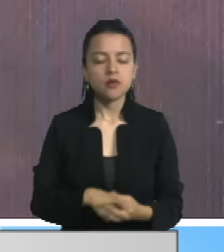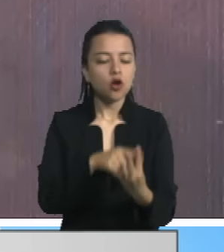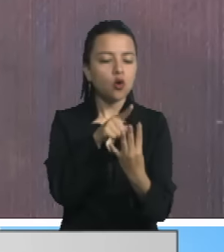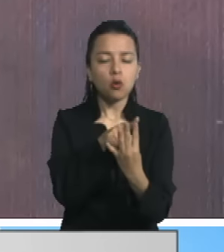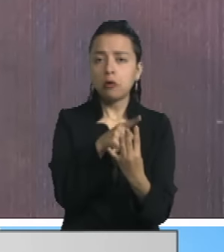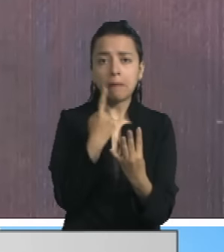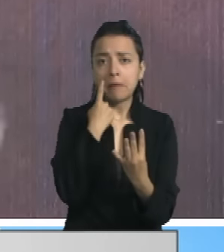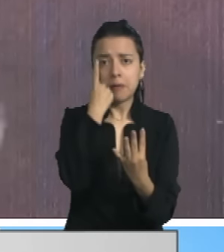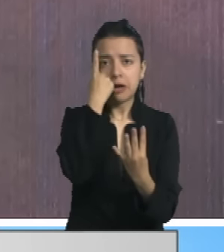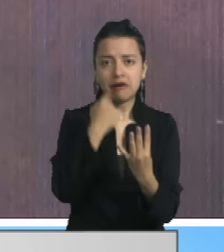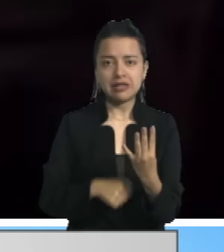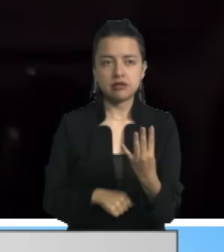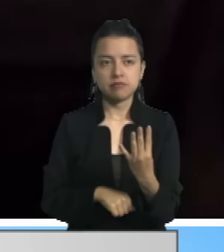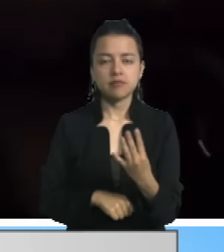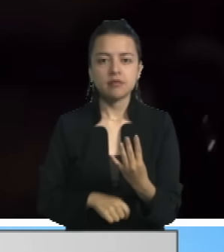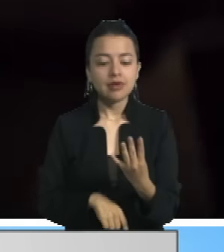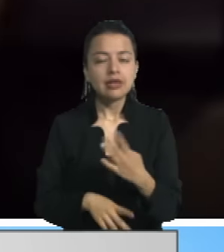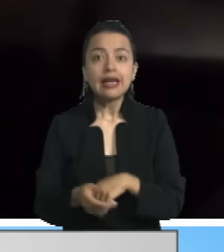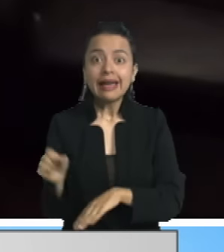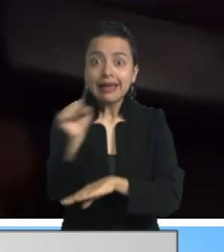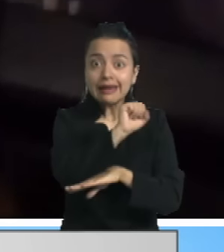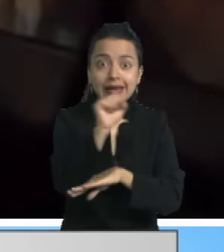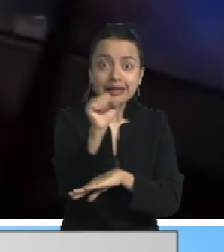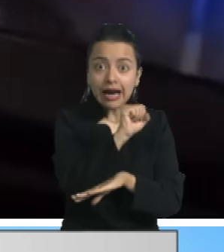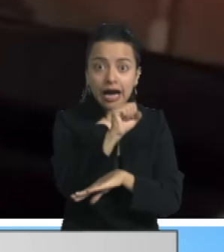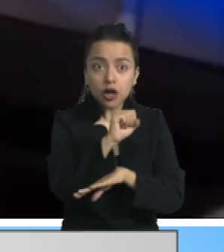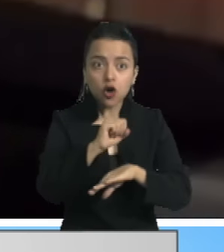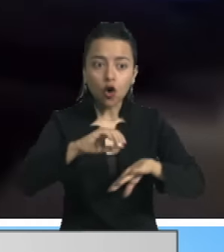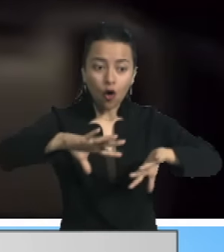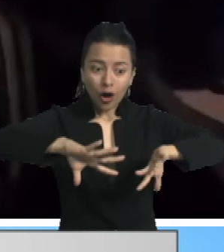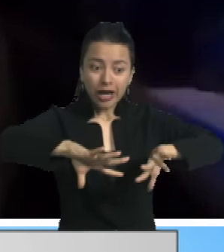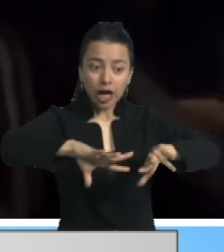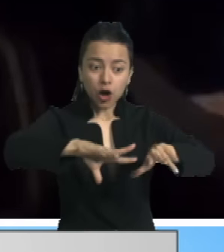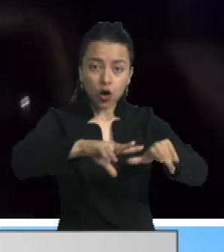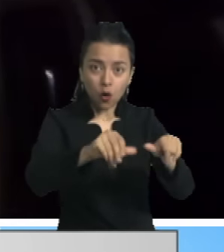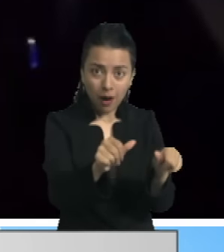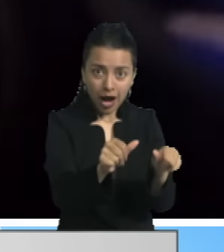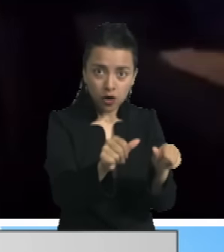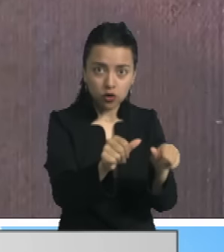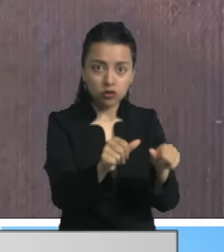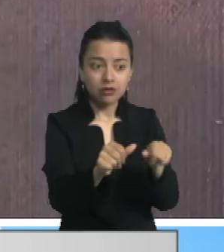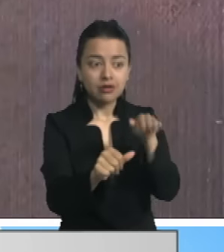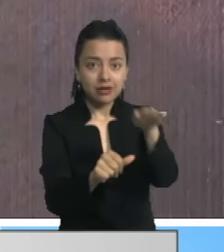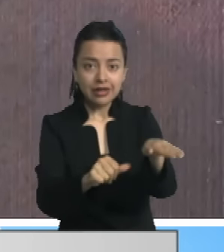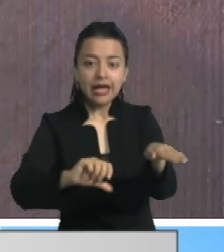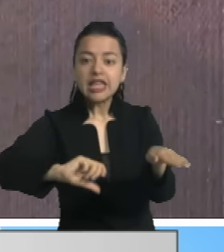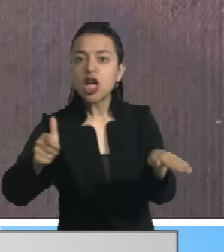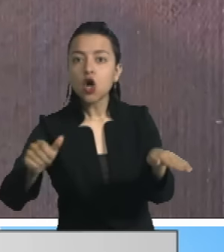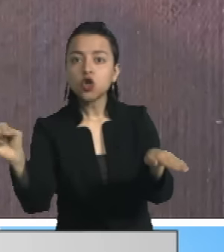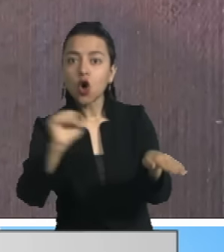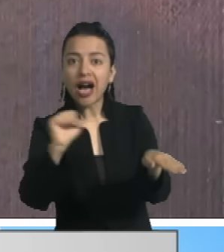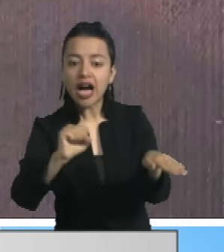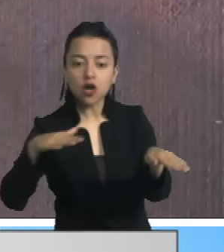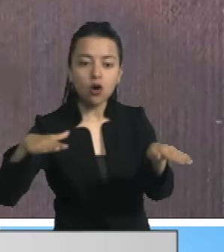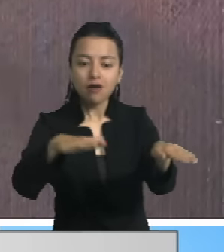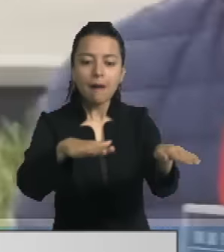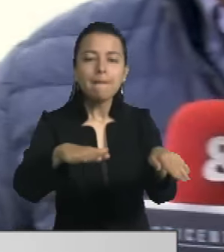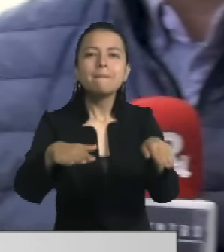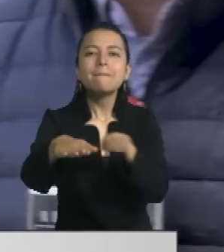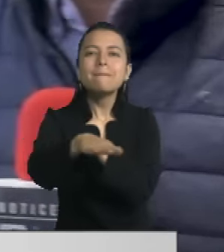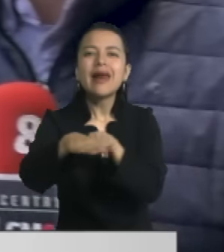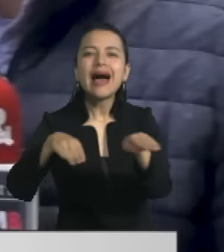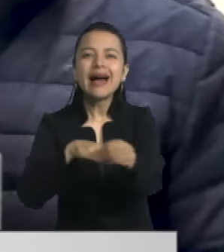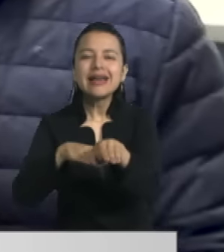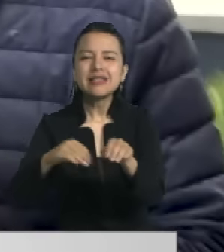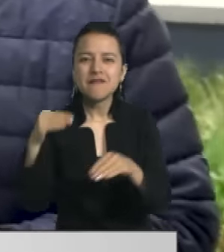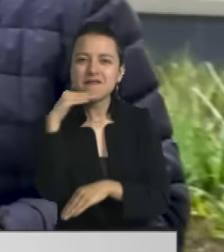el vehículo en el que se movilizaban que fue en el que intentaron robar el otro carro se encontraba con placas falsas pues impactante los videos